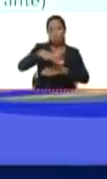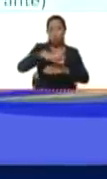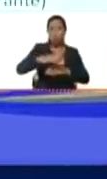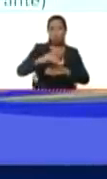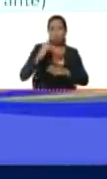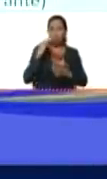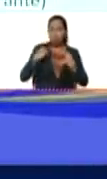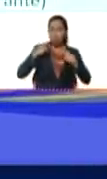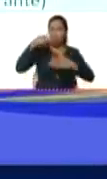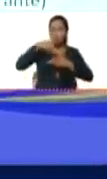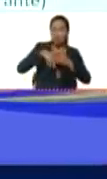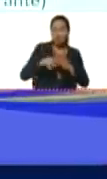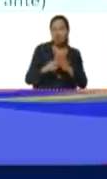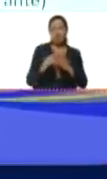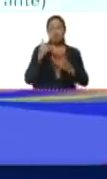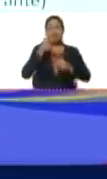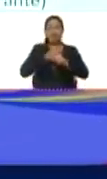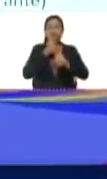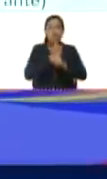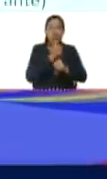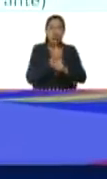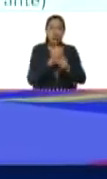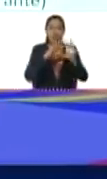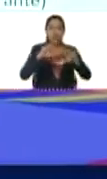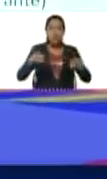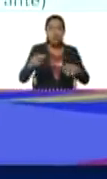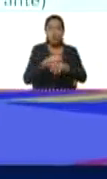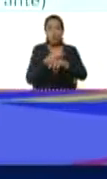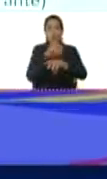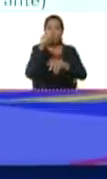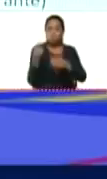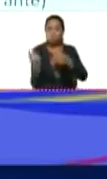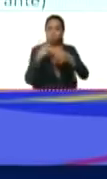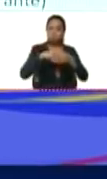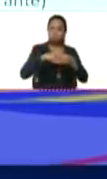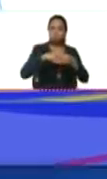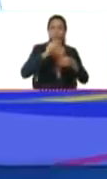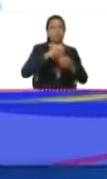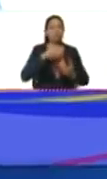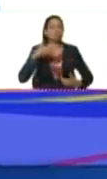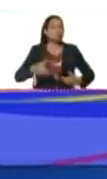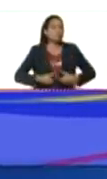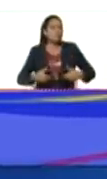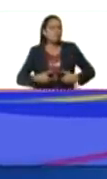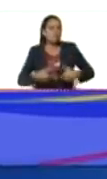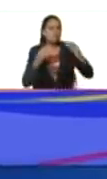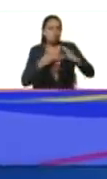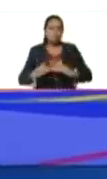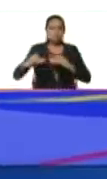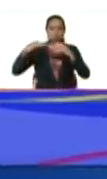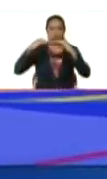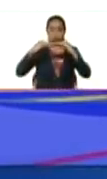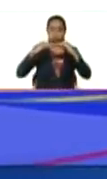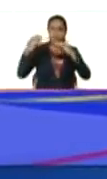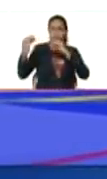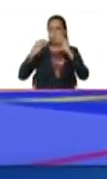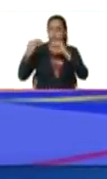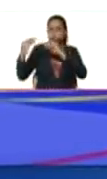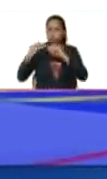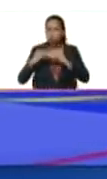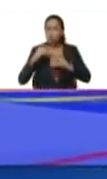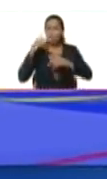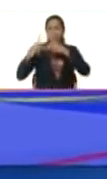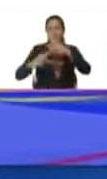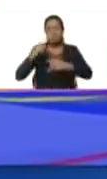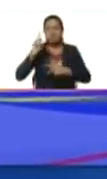vida acá y a todos los secretarios y secretarias de la gobernación que hemos hecho un gran esfuerzo por unificar criterios, por unificar